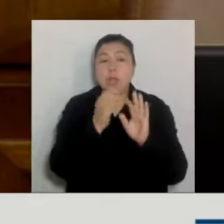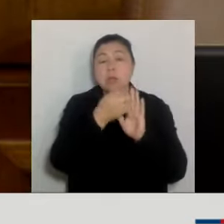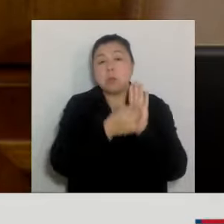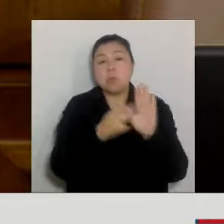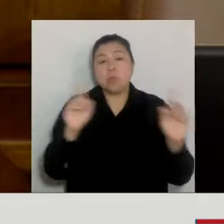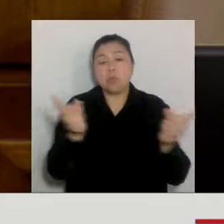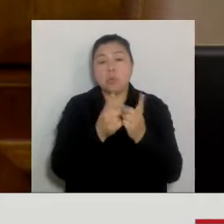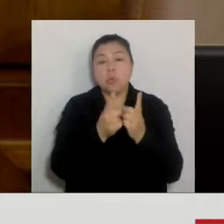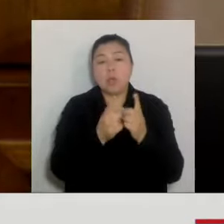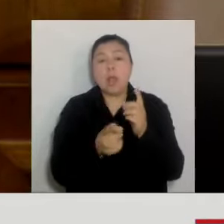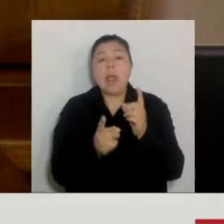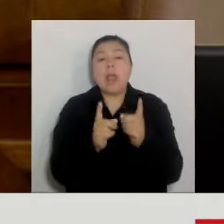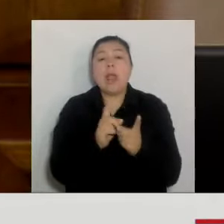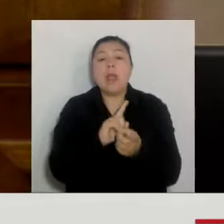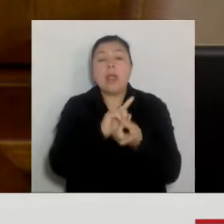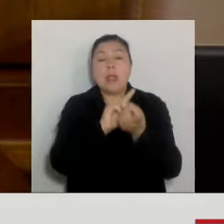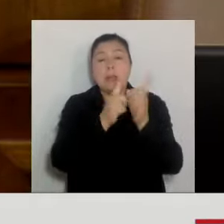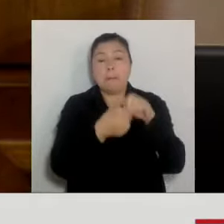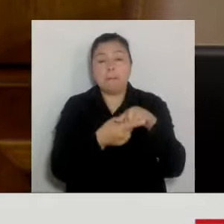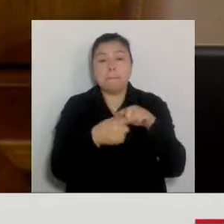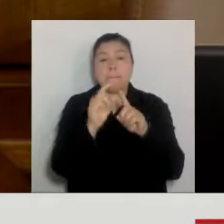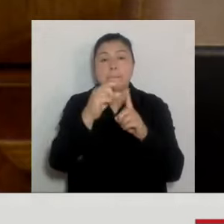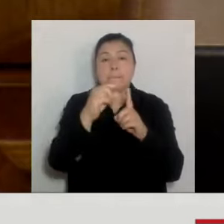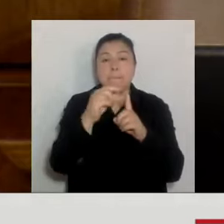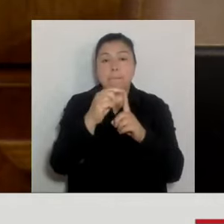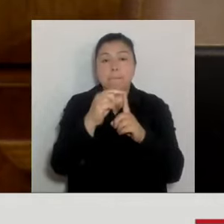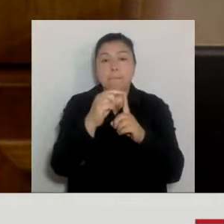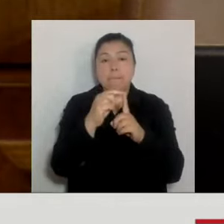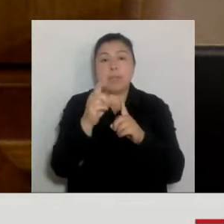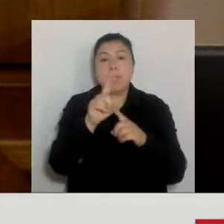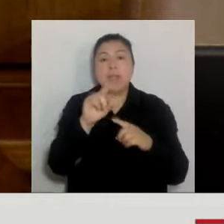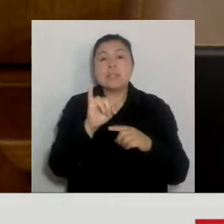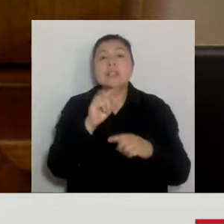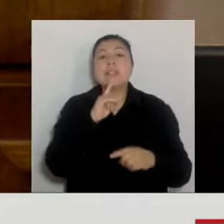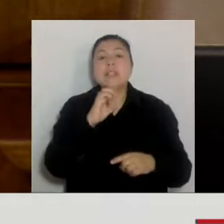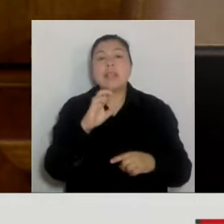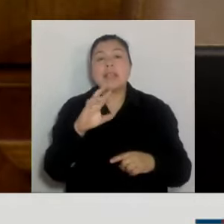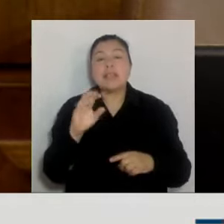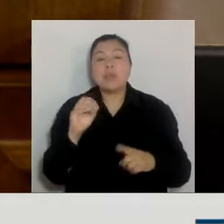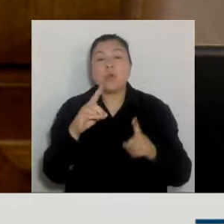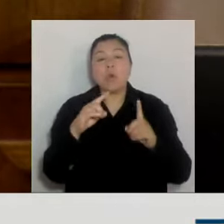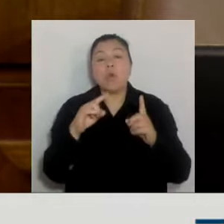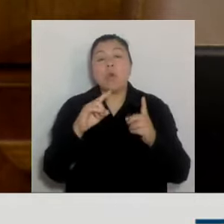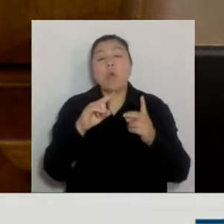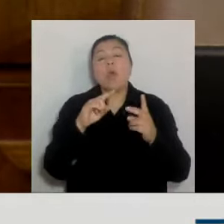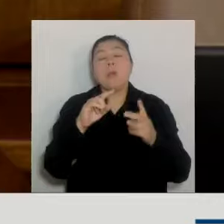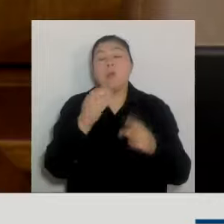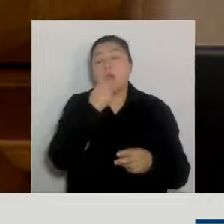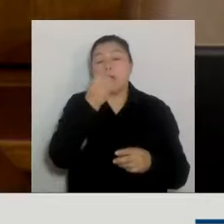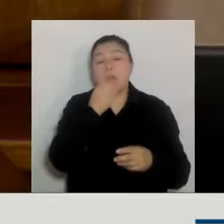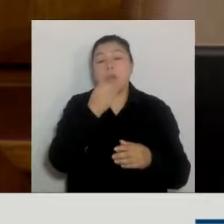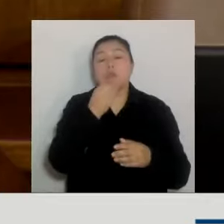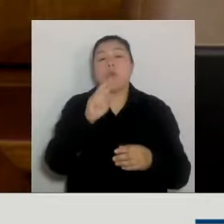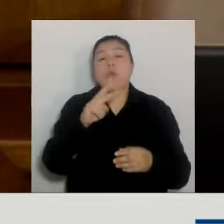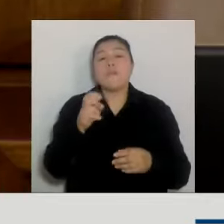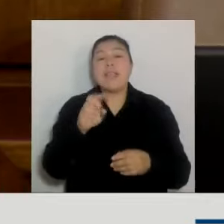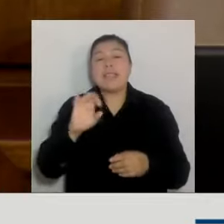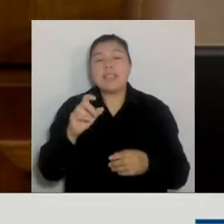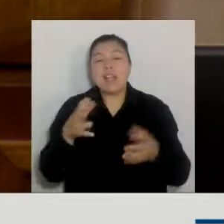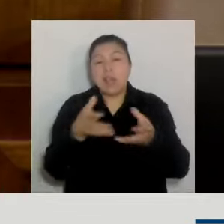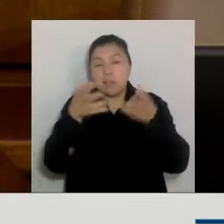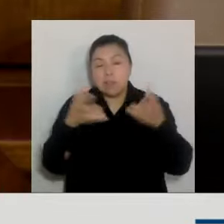para reemplazar eh la palabra de sintético por simplemente alimentos de origen vegetal procesados que es lo que son por lo tanto